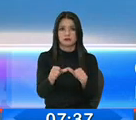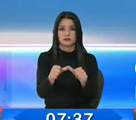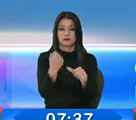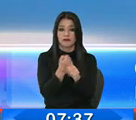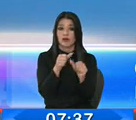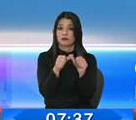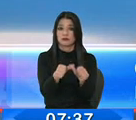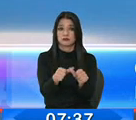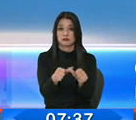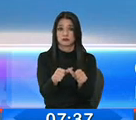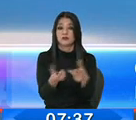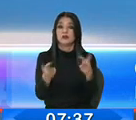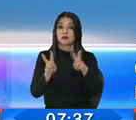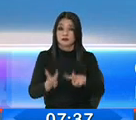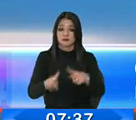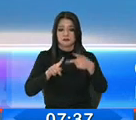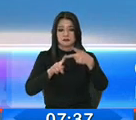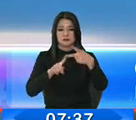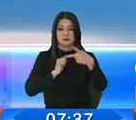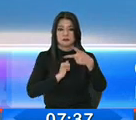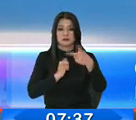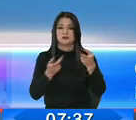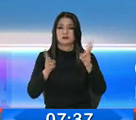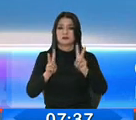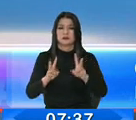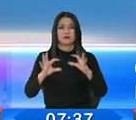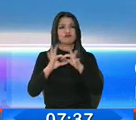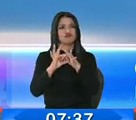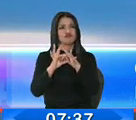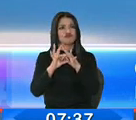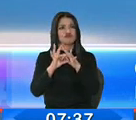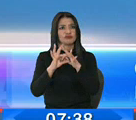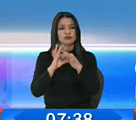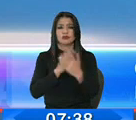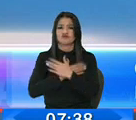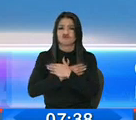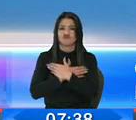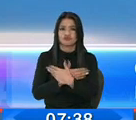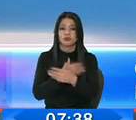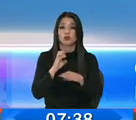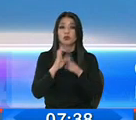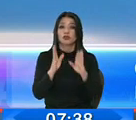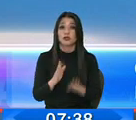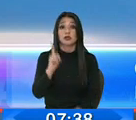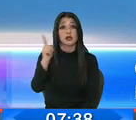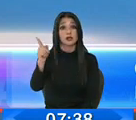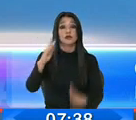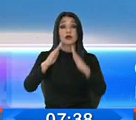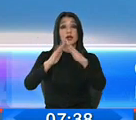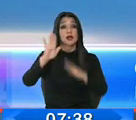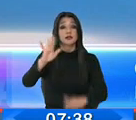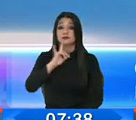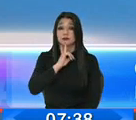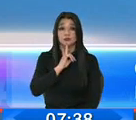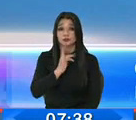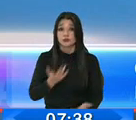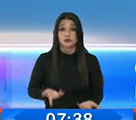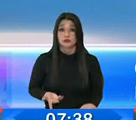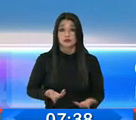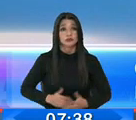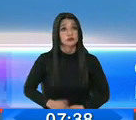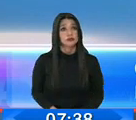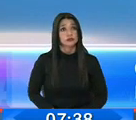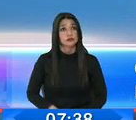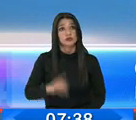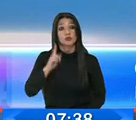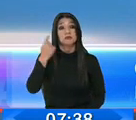de trabajo. Y además nos unen lazos de afectivos con muchos ecuatorianos que viven en los Estados Unidos. Estamos hablando que hace más